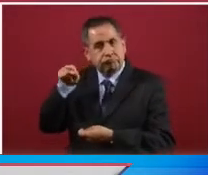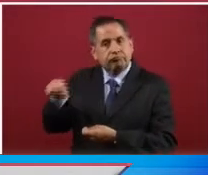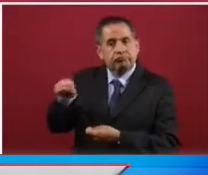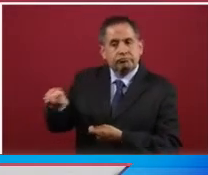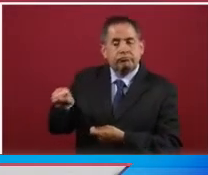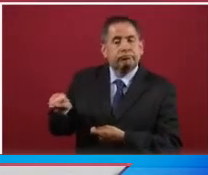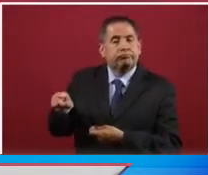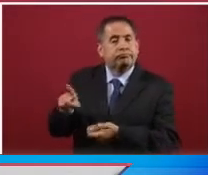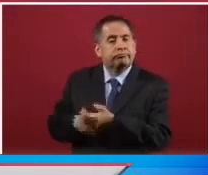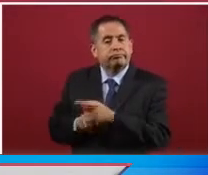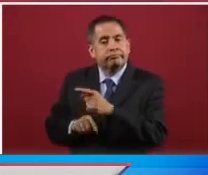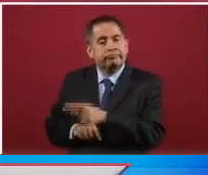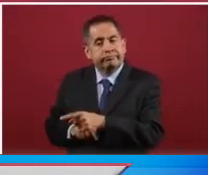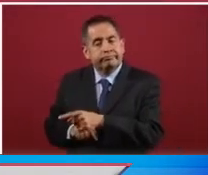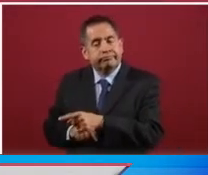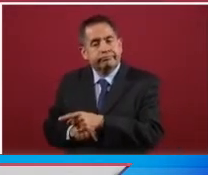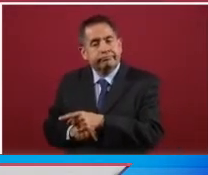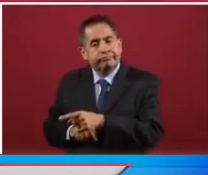de